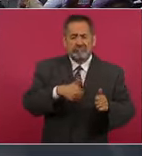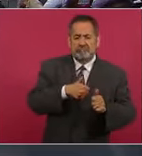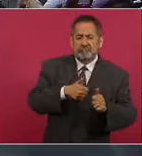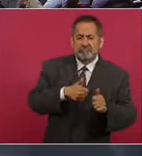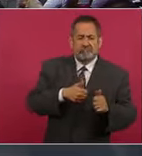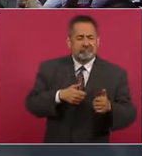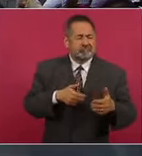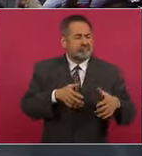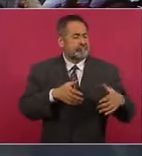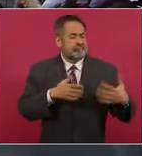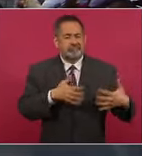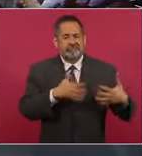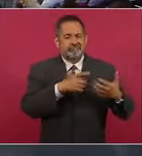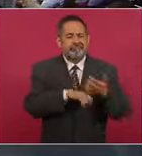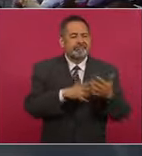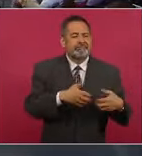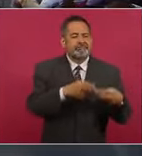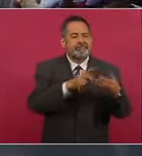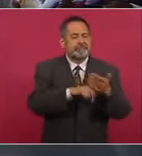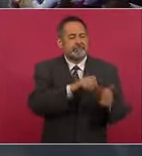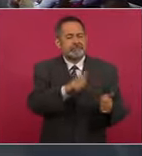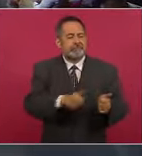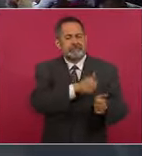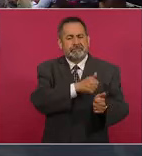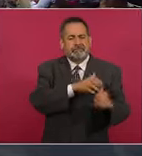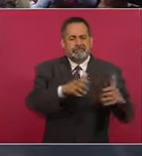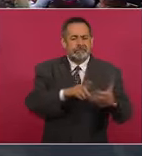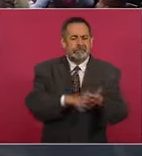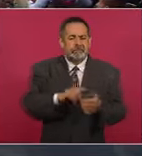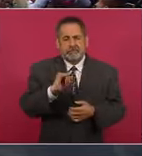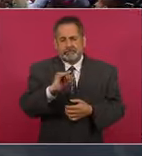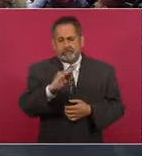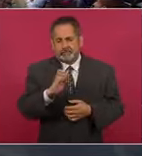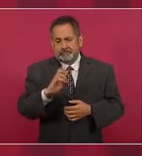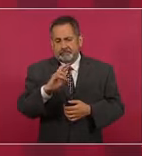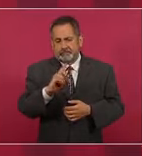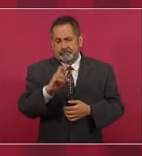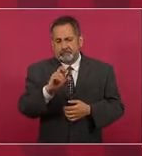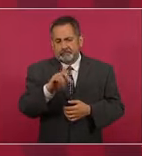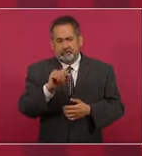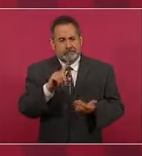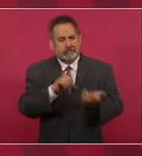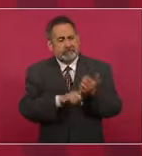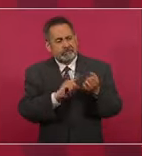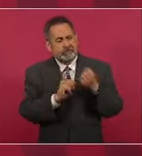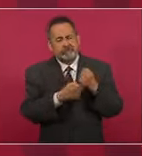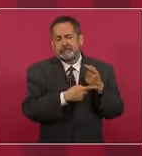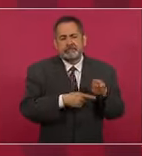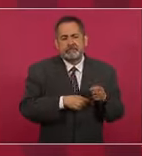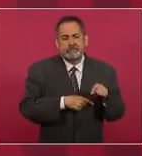empresas, porque no es nada más Iberdrola, ese es el